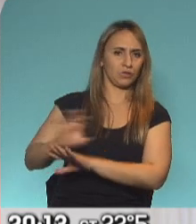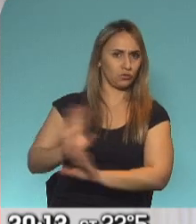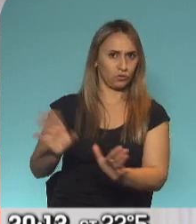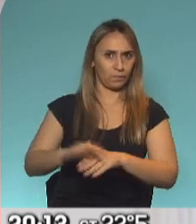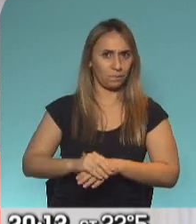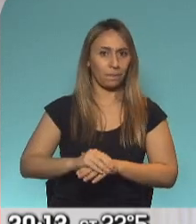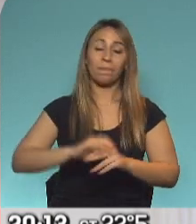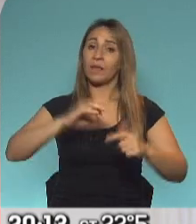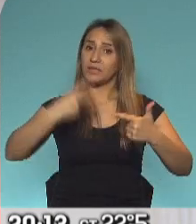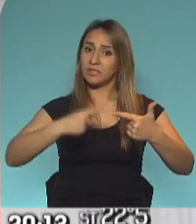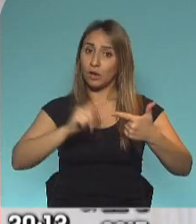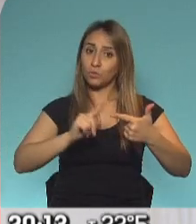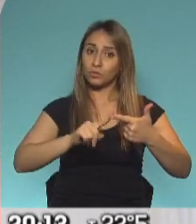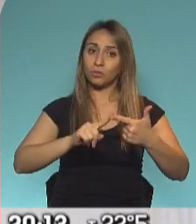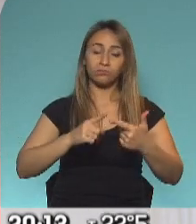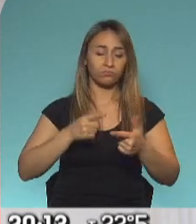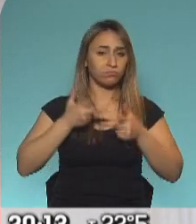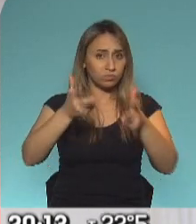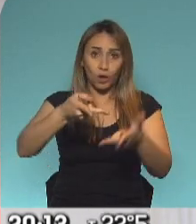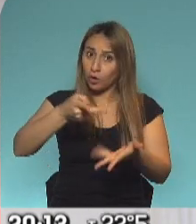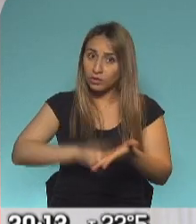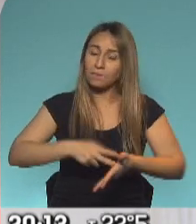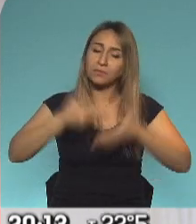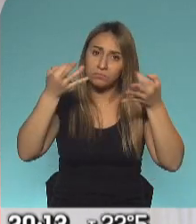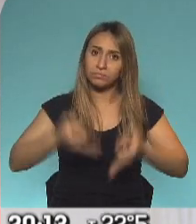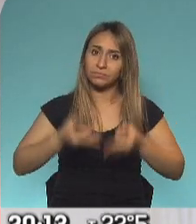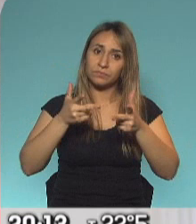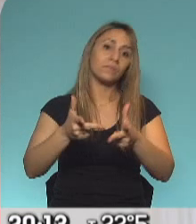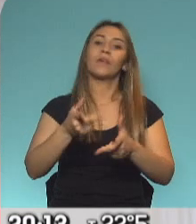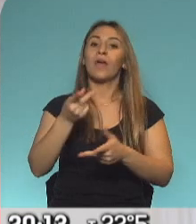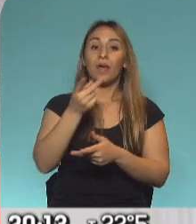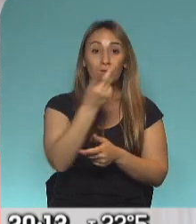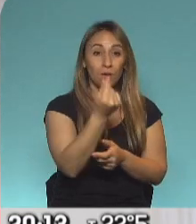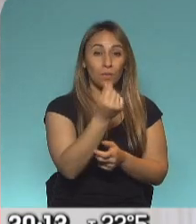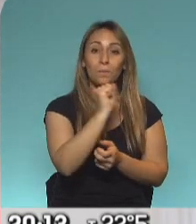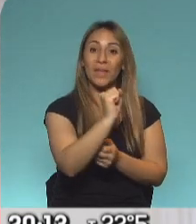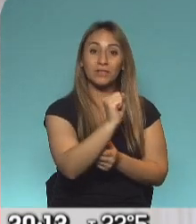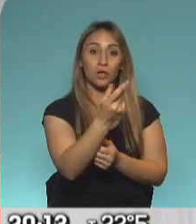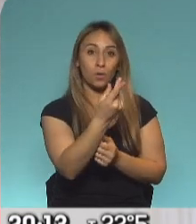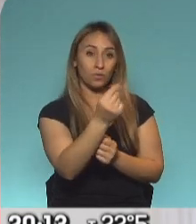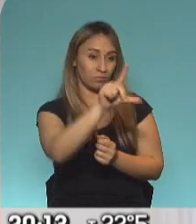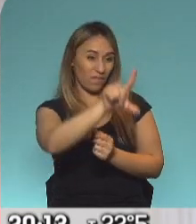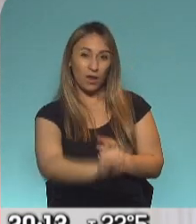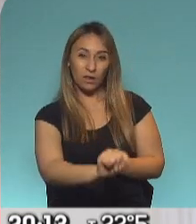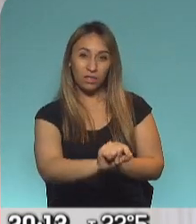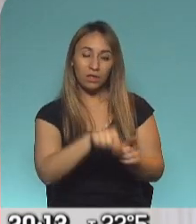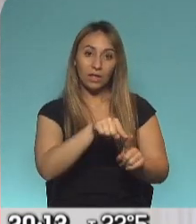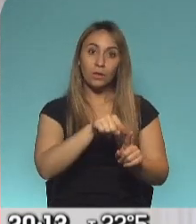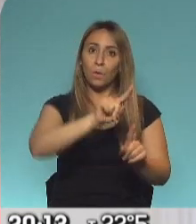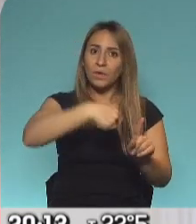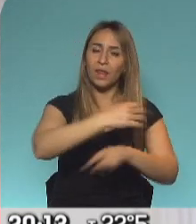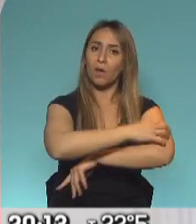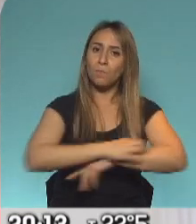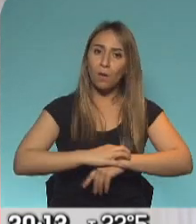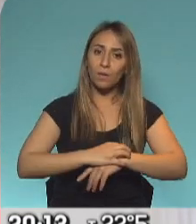segundo lugar, reafirmar que una devaluación lo que trae es más pobreza. Una devaluación lo que trae es caída